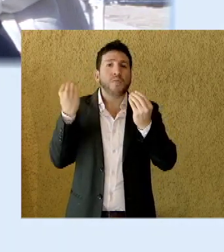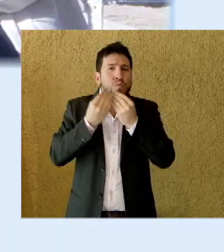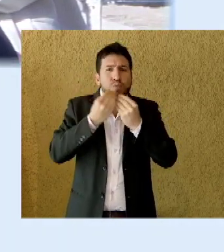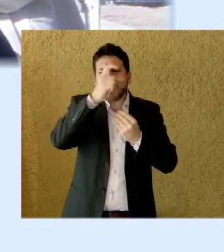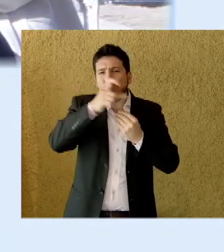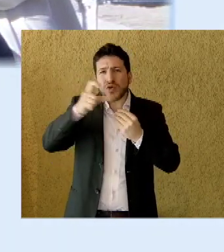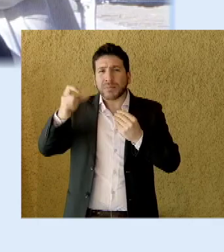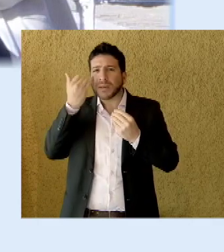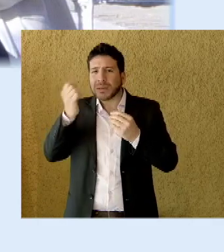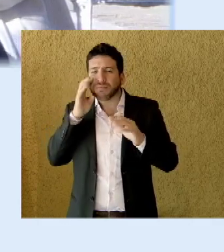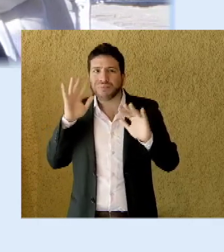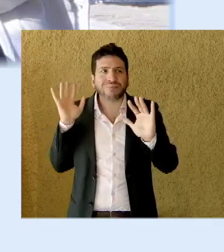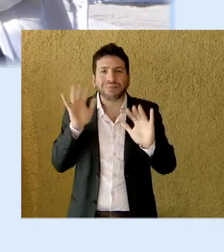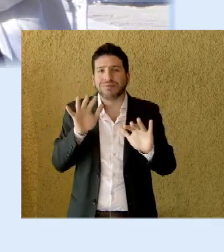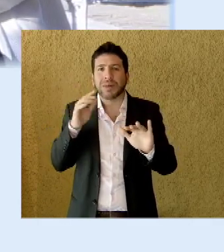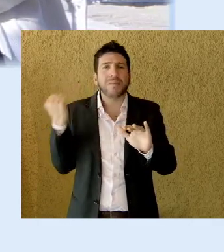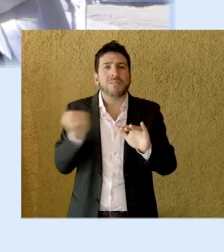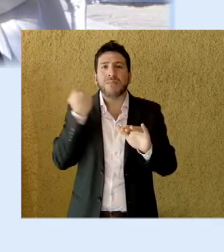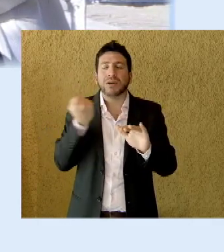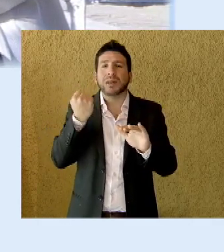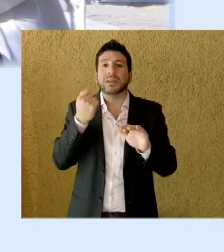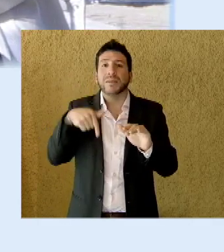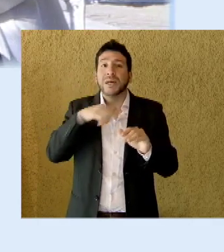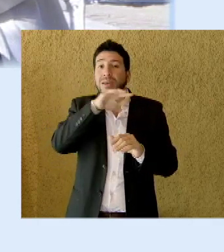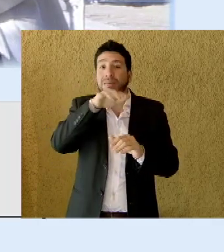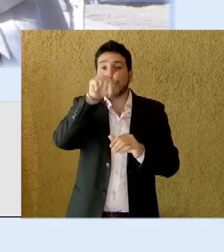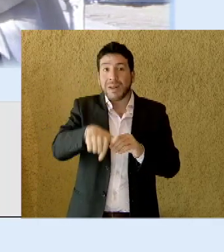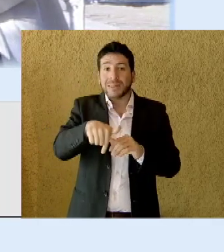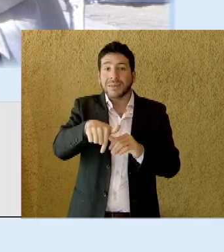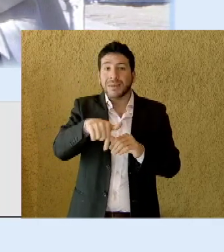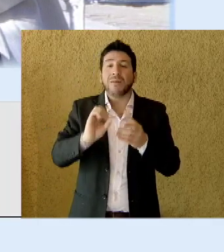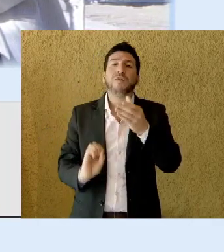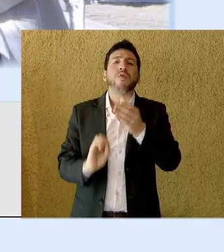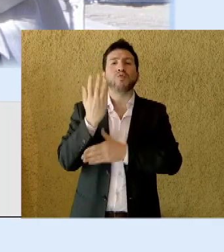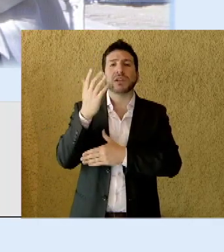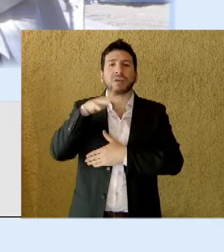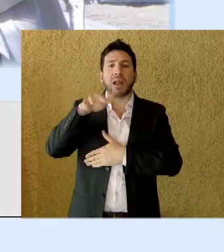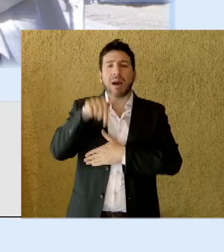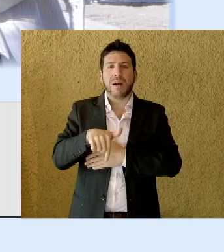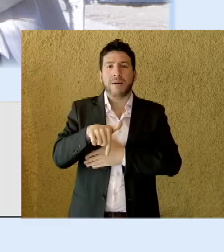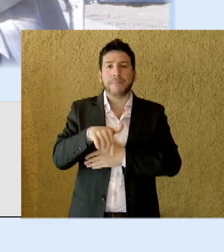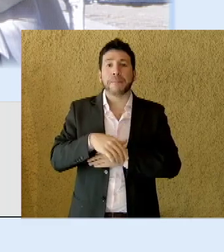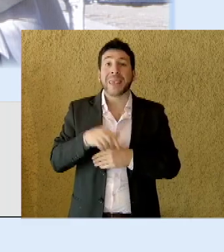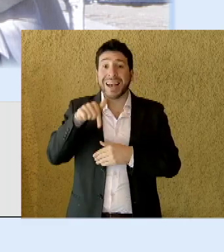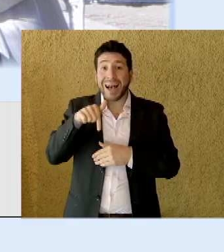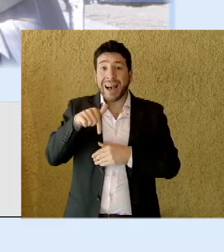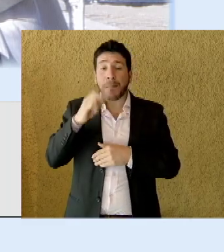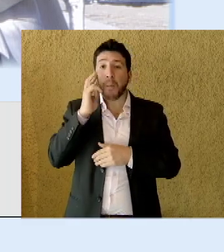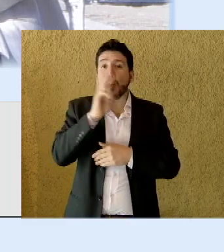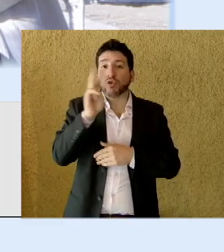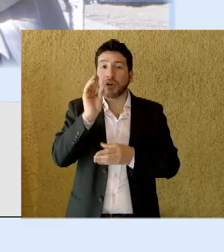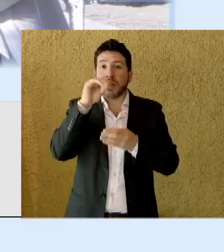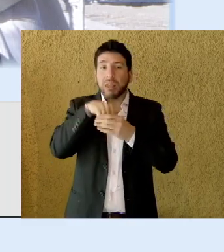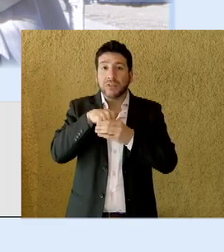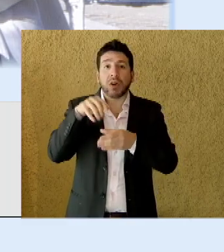prendido a esta transmisión y, como bien marcabas, estamos en la Plaza Pedro del Castillo, en el Museo del Área Fundacional y aquí dentro a su vez en un sector